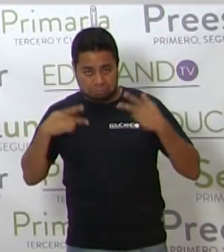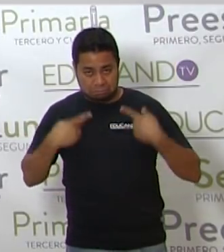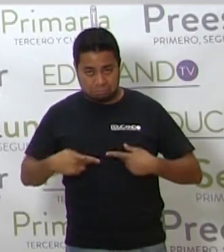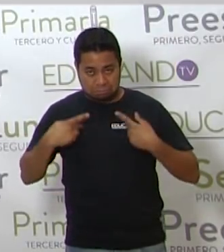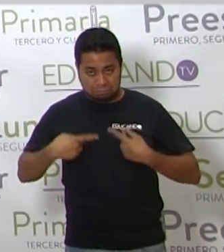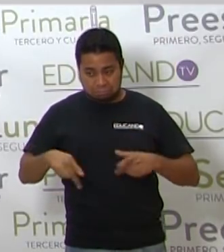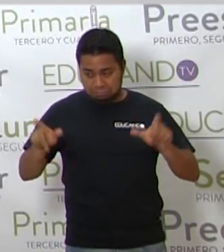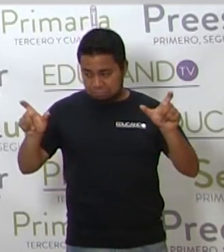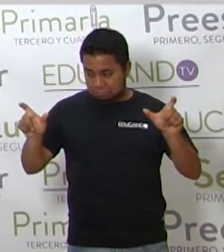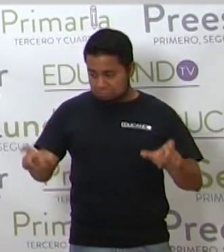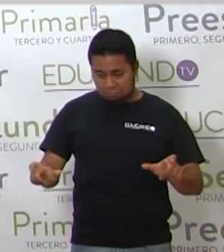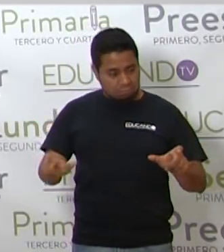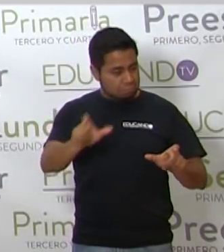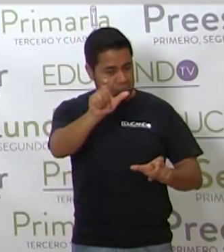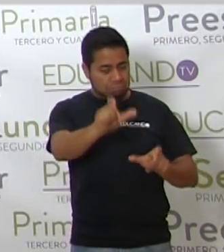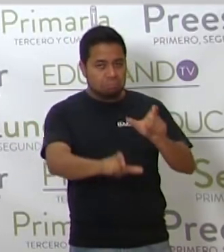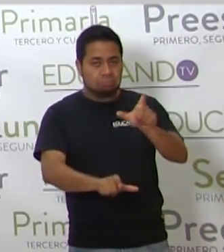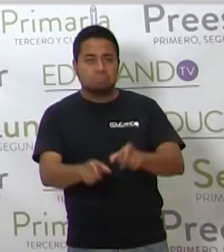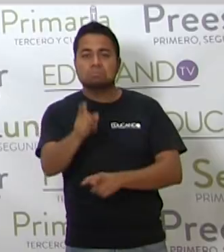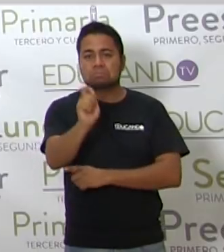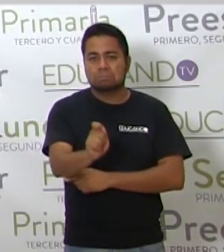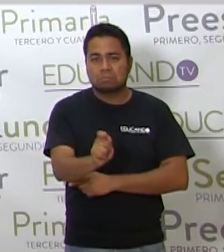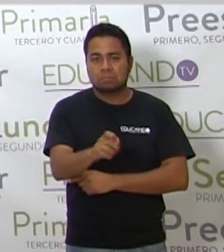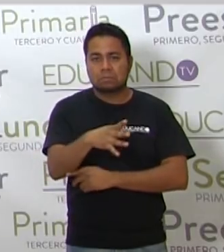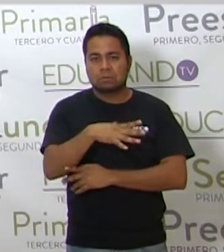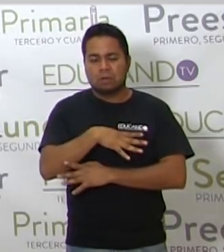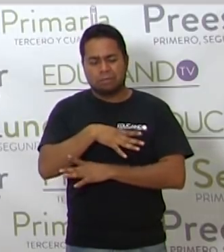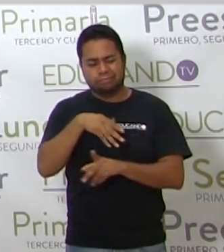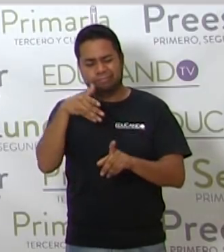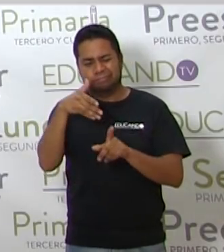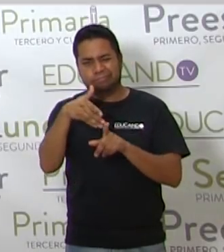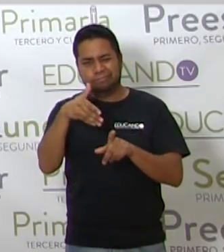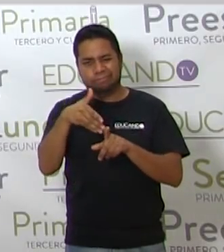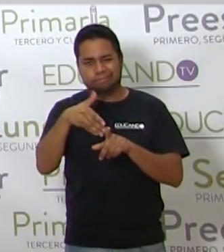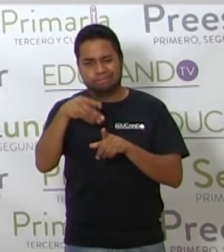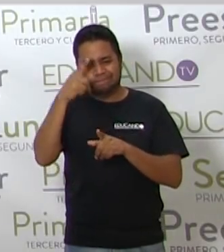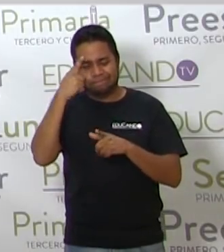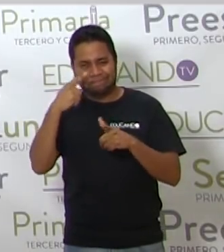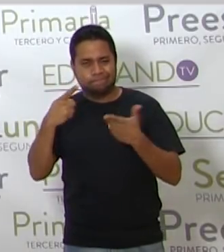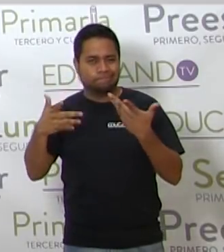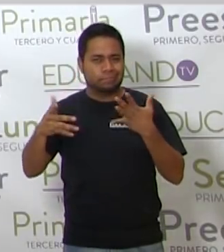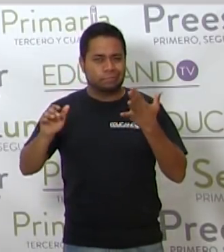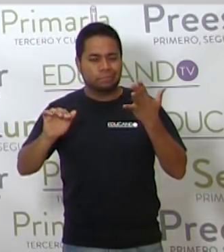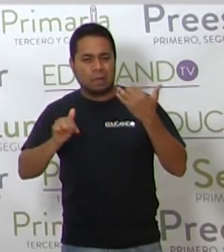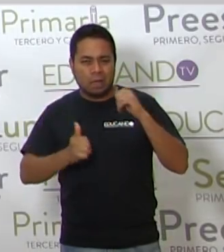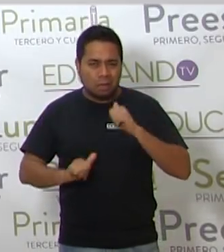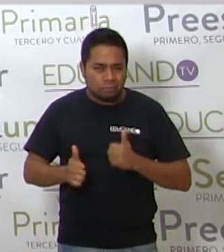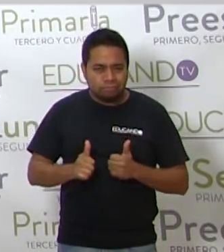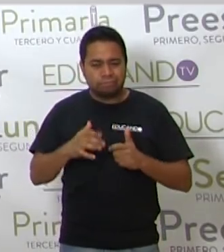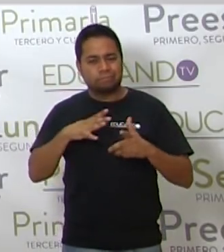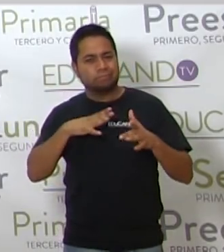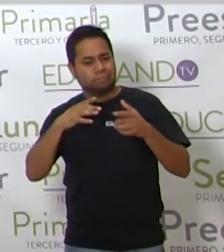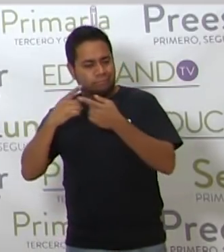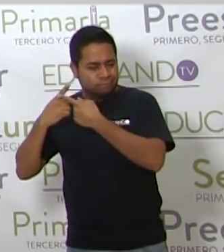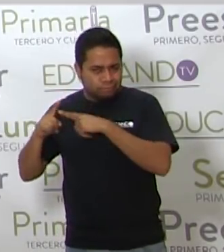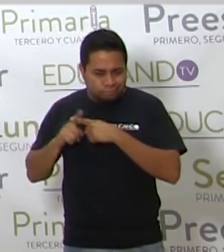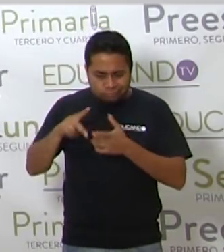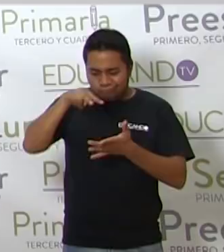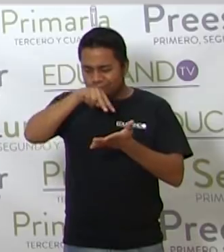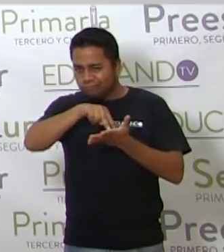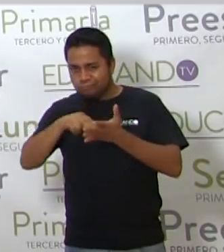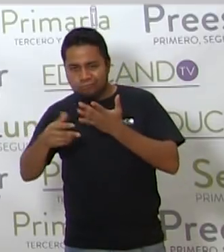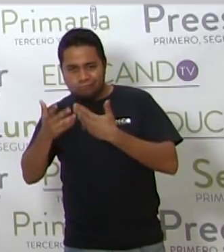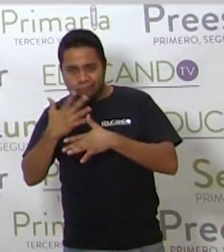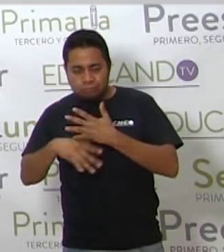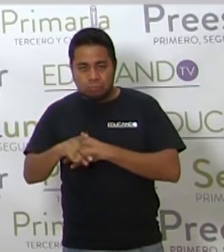personajes son muy, muy específicos en sus actuaciones, ¿bien? ¿Recuerdas